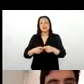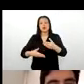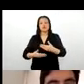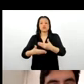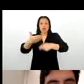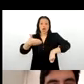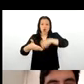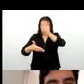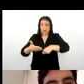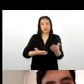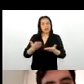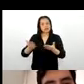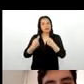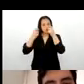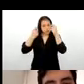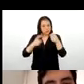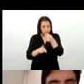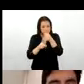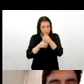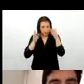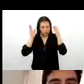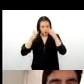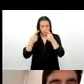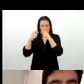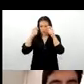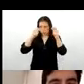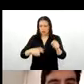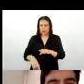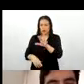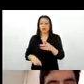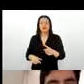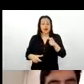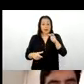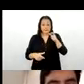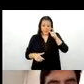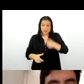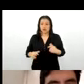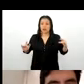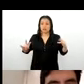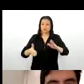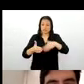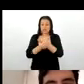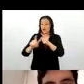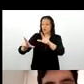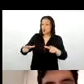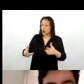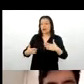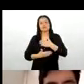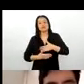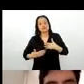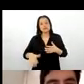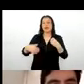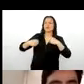turístico, que es básicamente la operación turística. O sea, el visitante llega al área, hace una actividad recreativa, una actividad